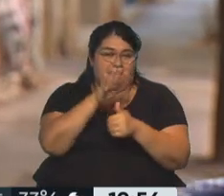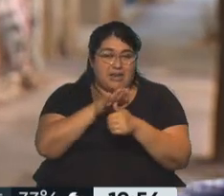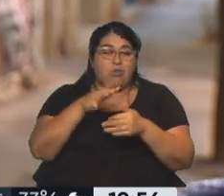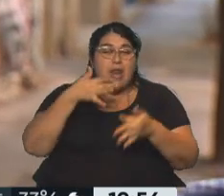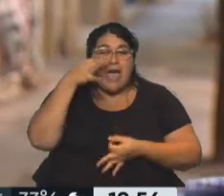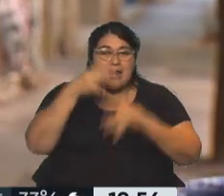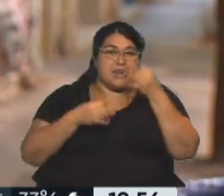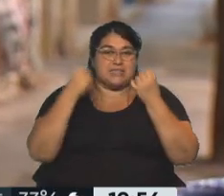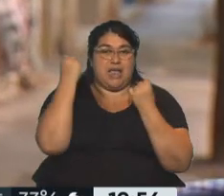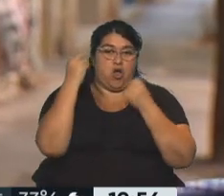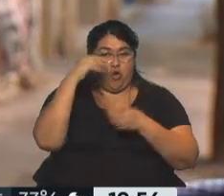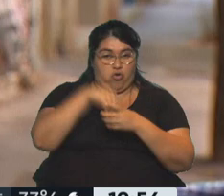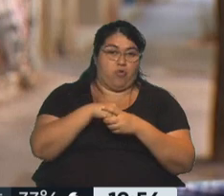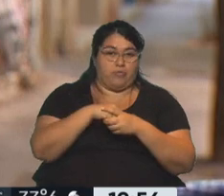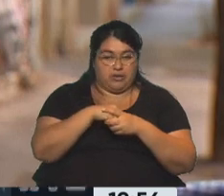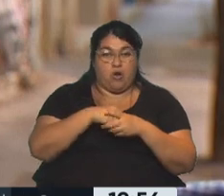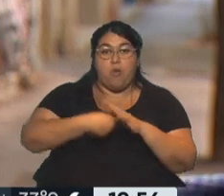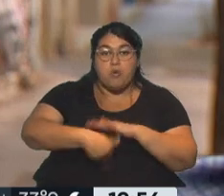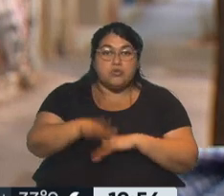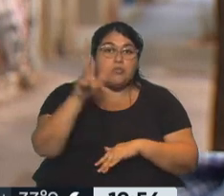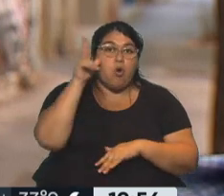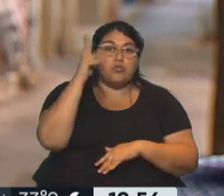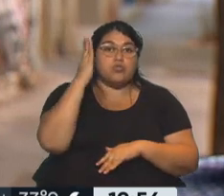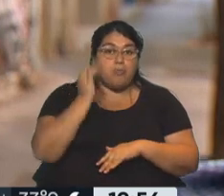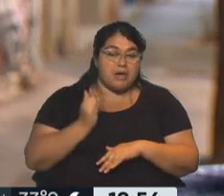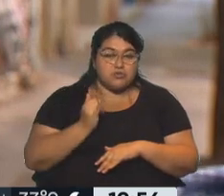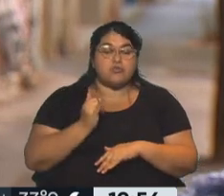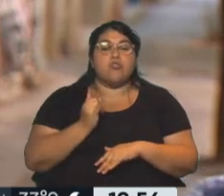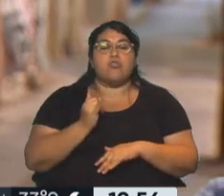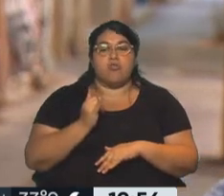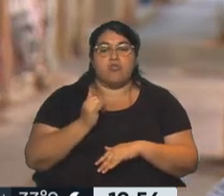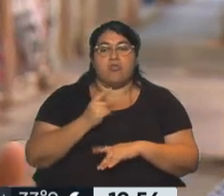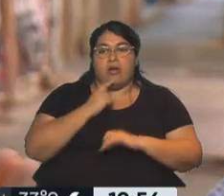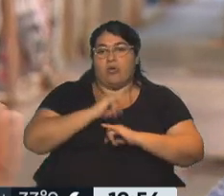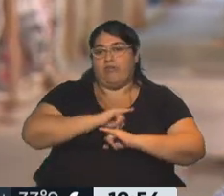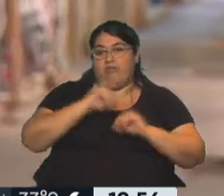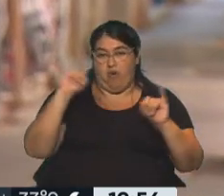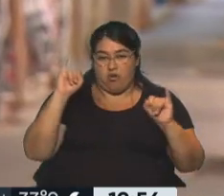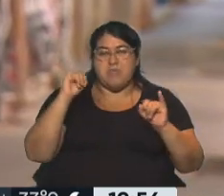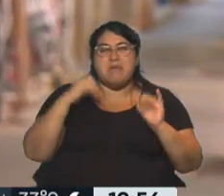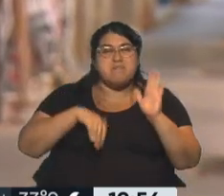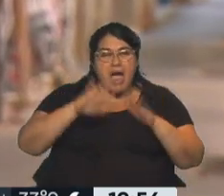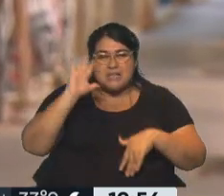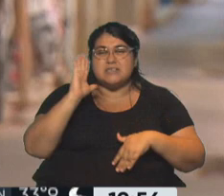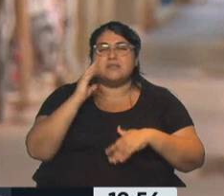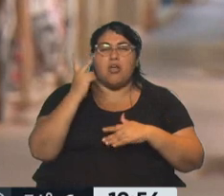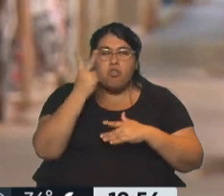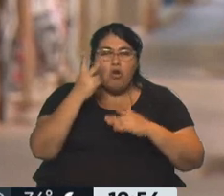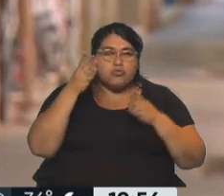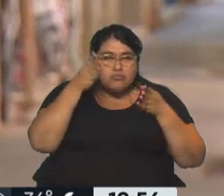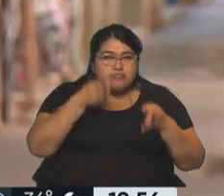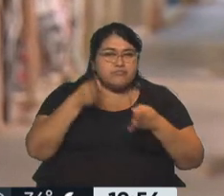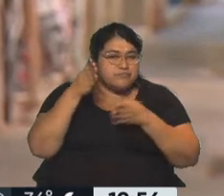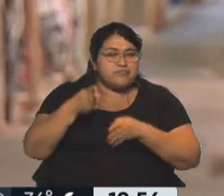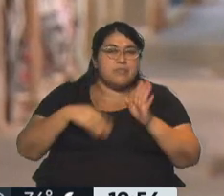y en el marco del 8 de marzo del 8m sacamos un informe que tiene principalmente dos ejes por un